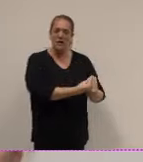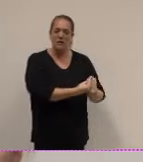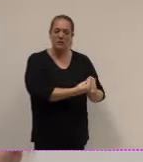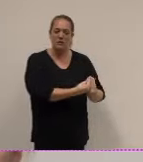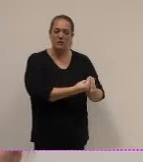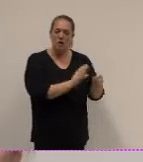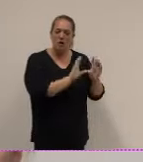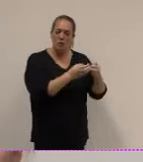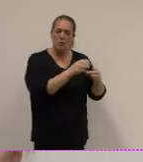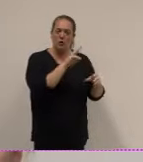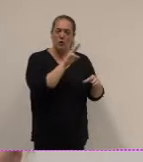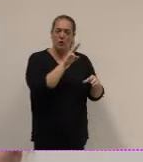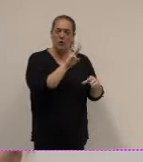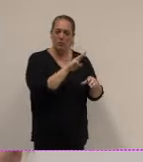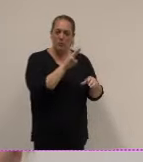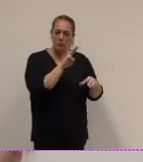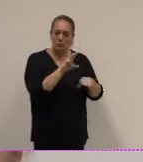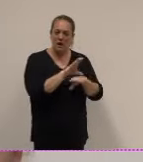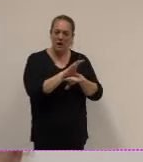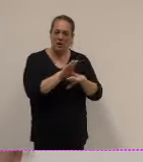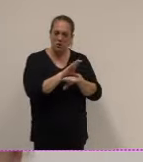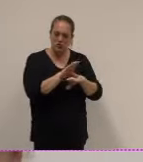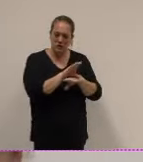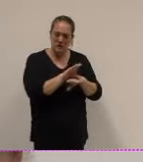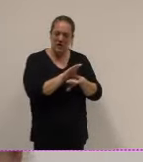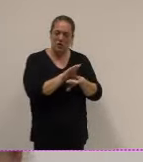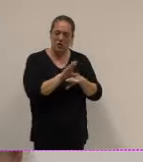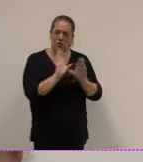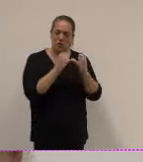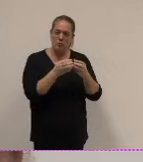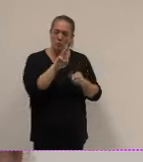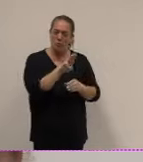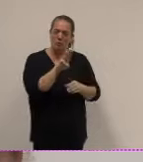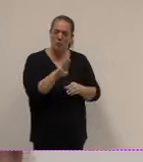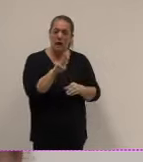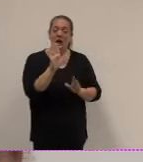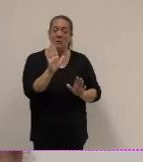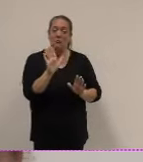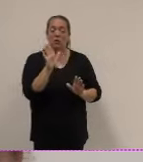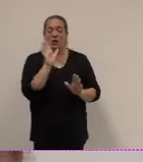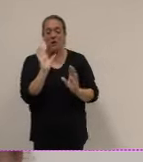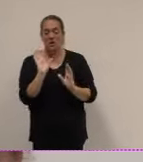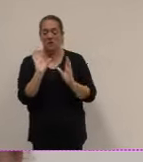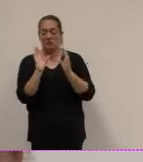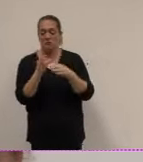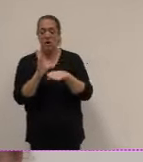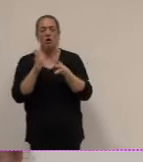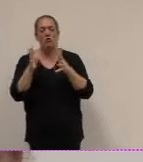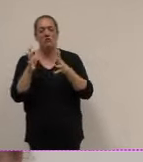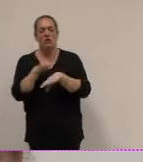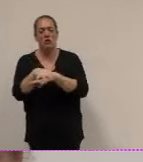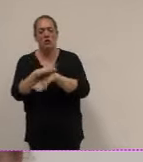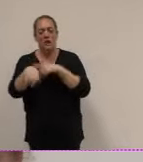al Grupo Popular, a los consejeros del Grupo Popular, porque además de los encuentros en el Consejo de Gobierno y